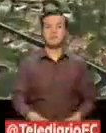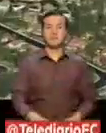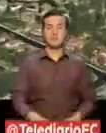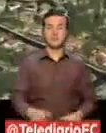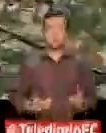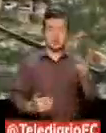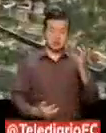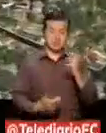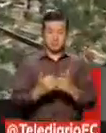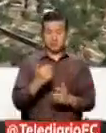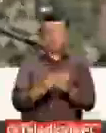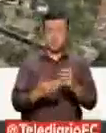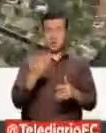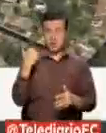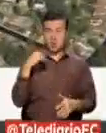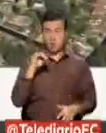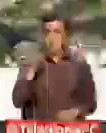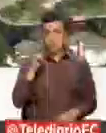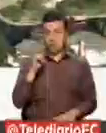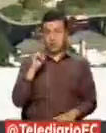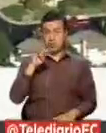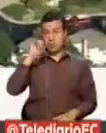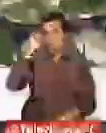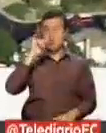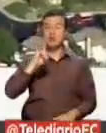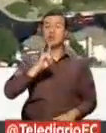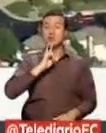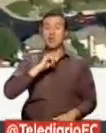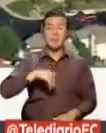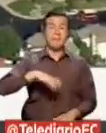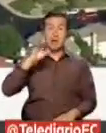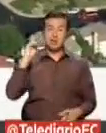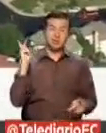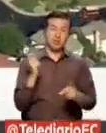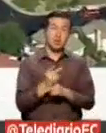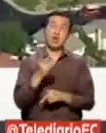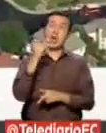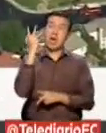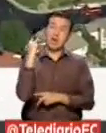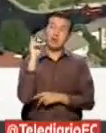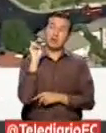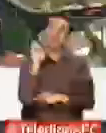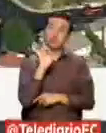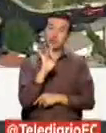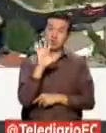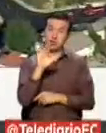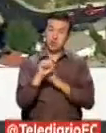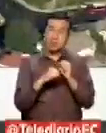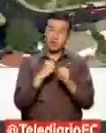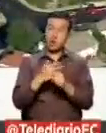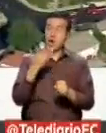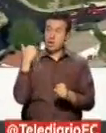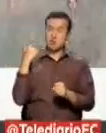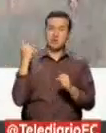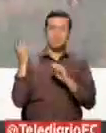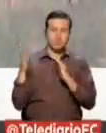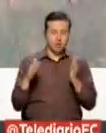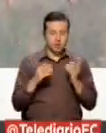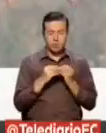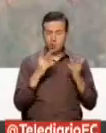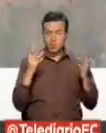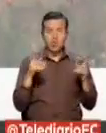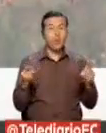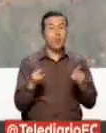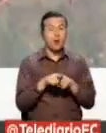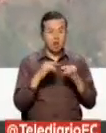Este incendio, que desde el jueves arrasa el norte de California, igualó al más mortífero registrado en la historia de esa región de Estados Unidos, con un saldo de